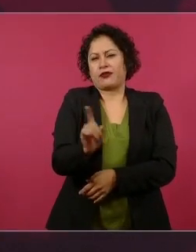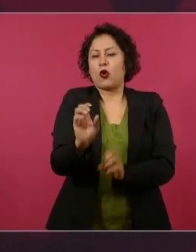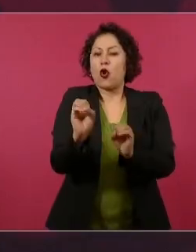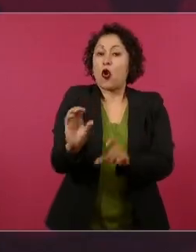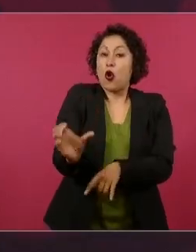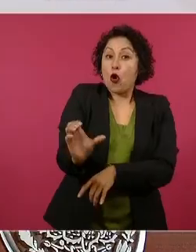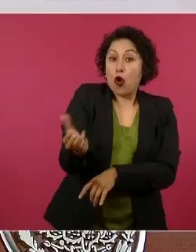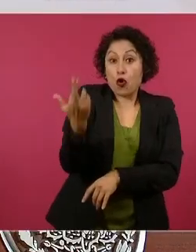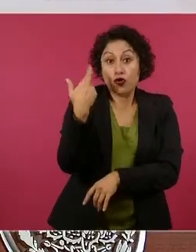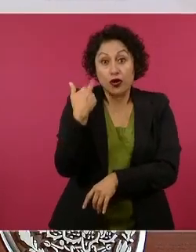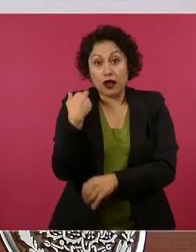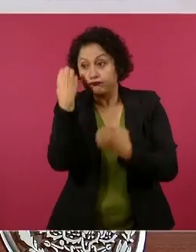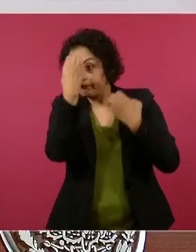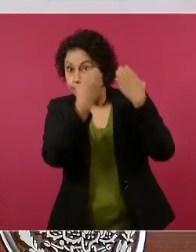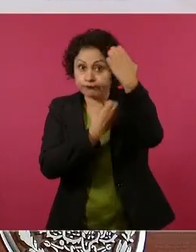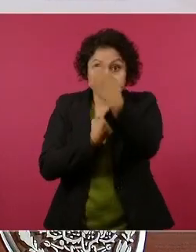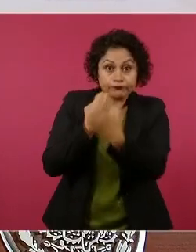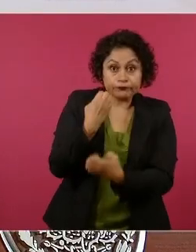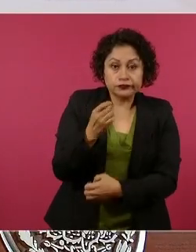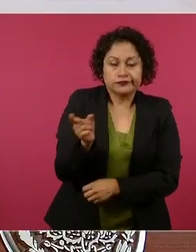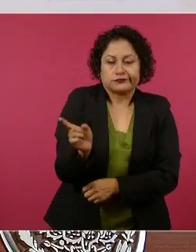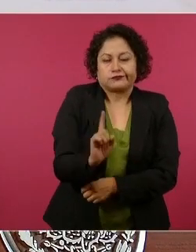o en Latinos,